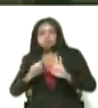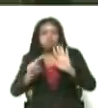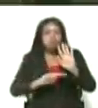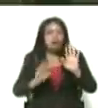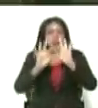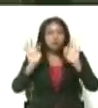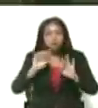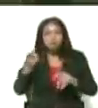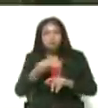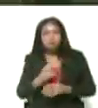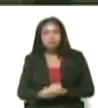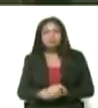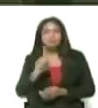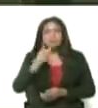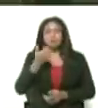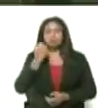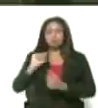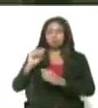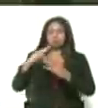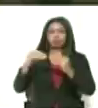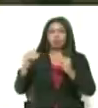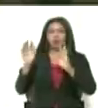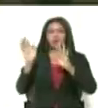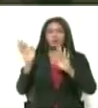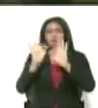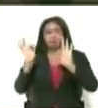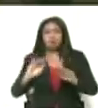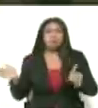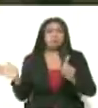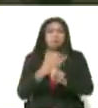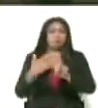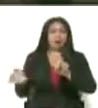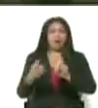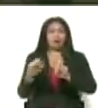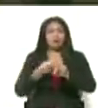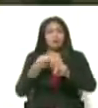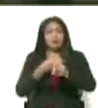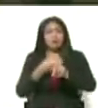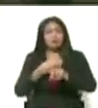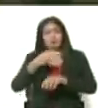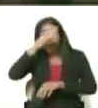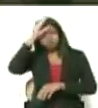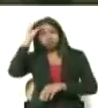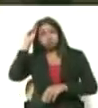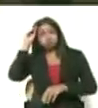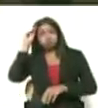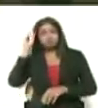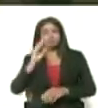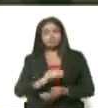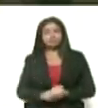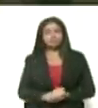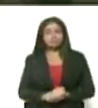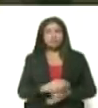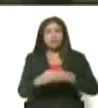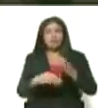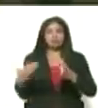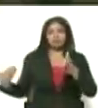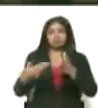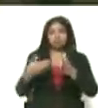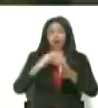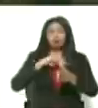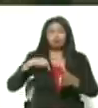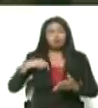y además el rechazo a todo tipo de agresiones que el gobierno del presidente Donald Trump tiene hacia la